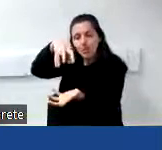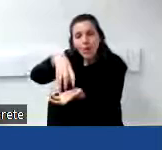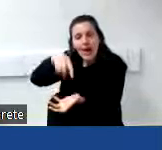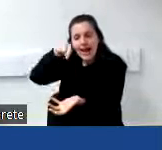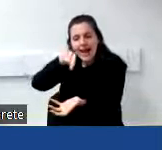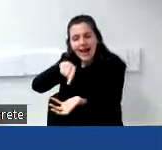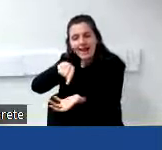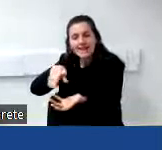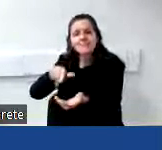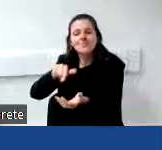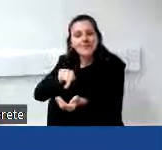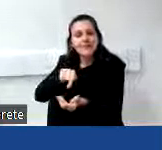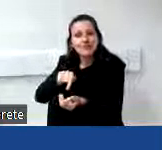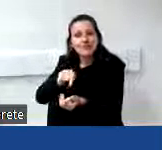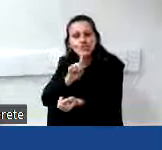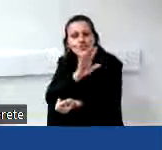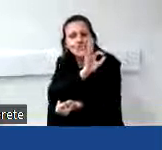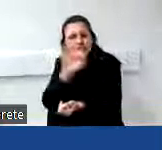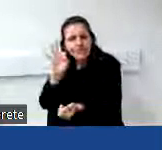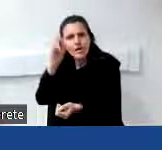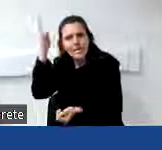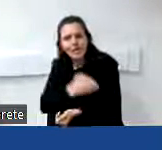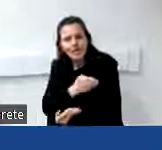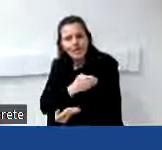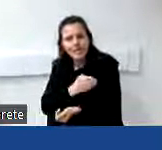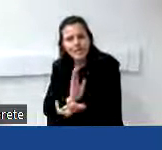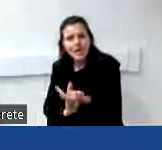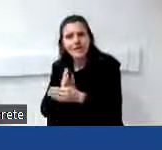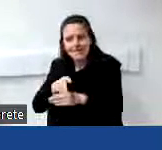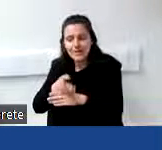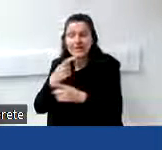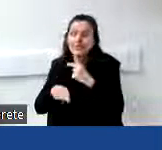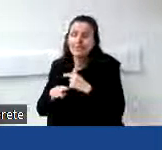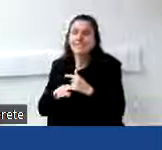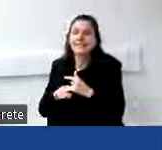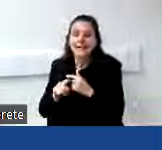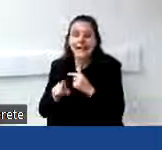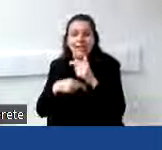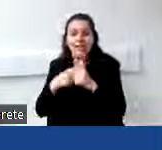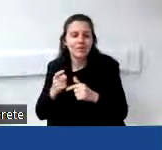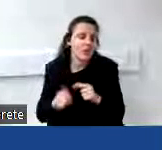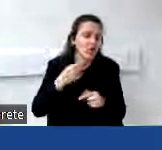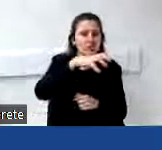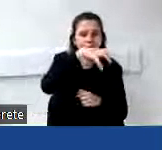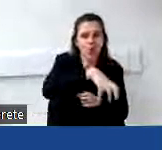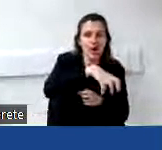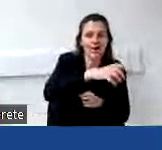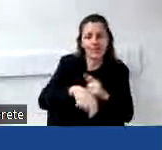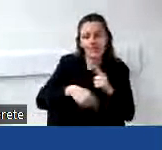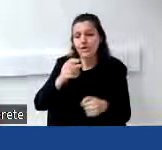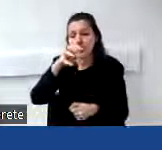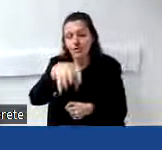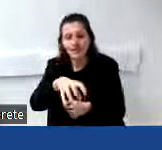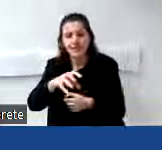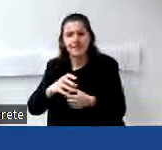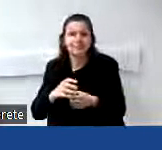100% accesible. Entonces, bueno, es como esto también de ponerse pequeños objetivos para después llegar a la totalidad, ¿no? Es como,